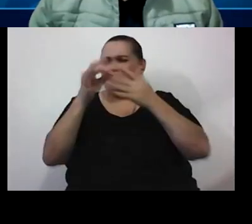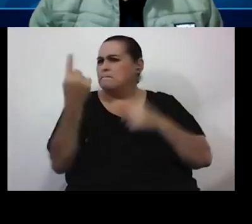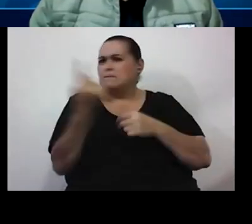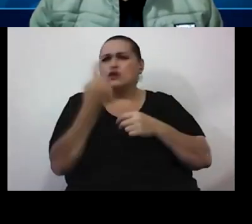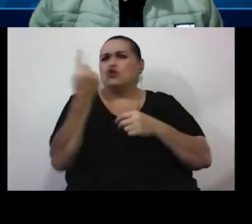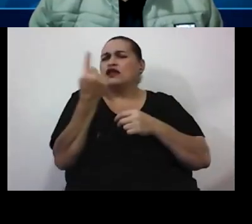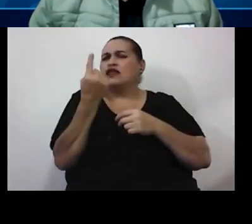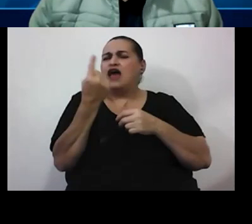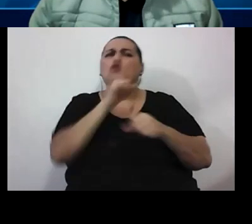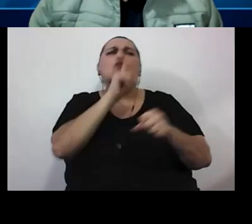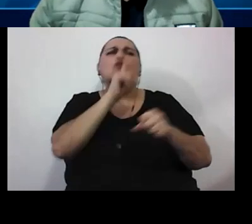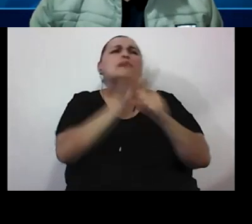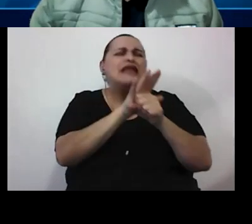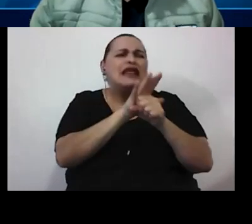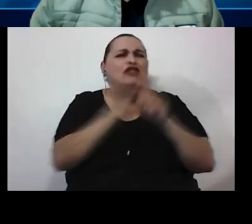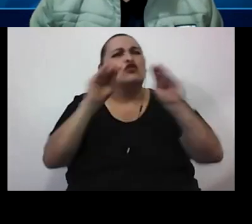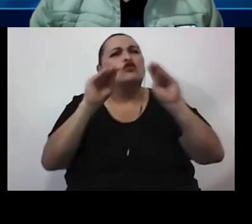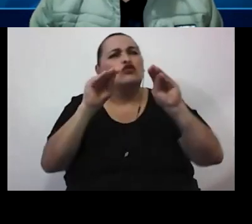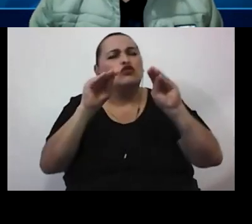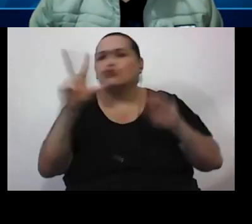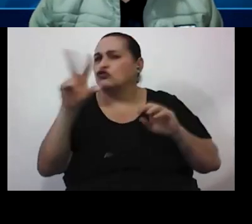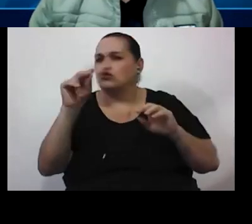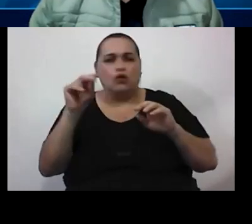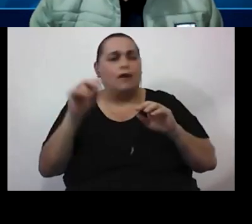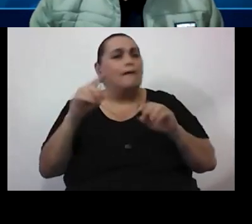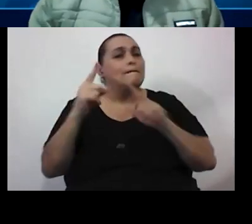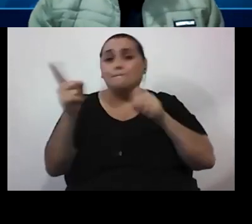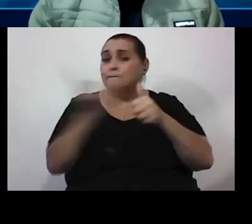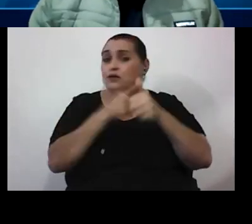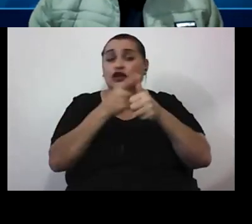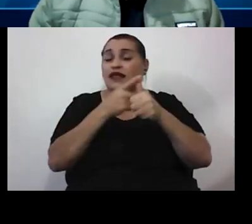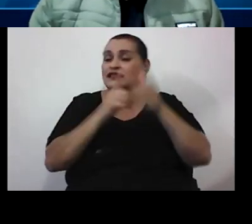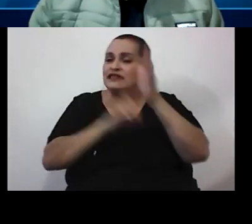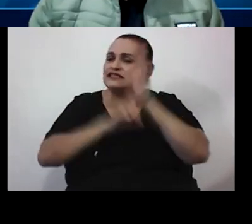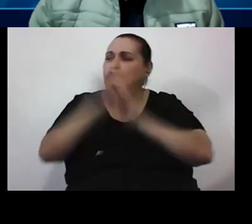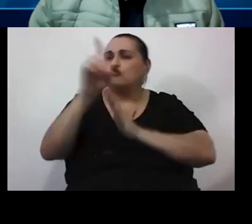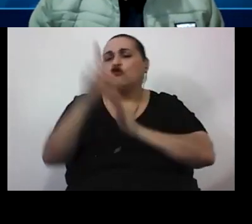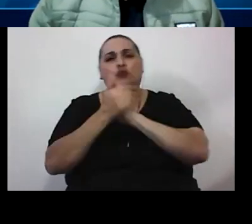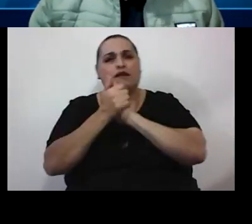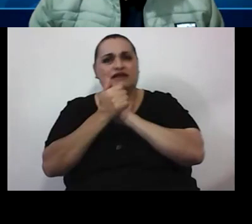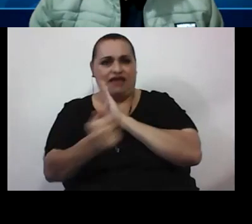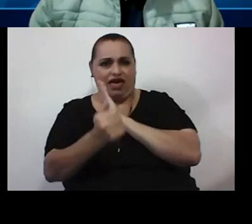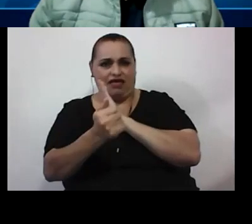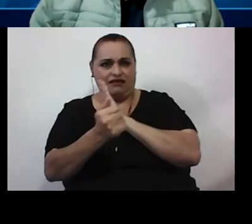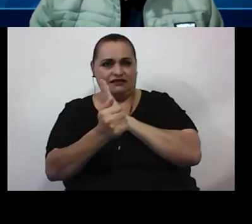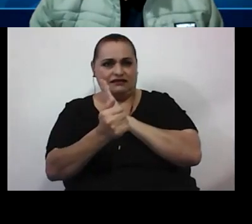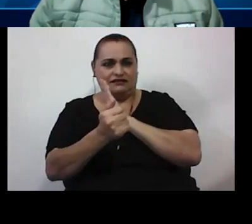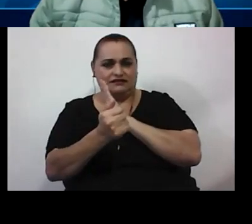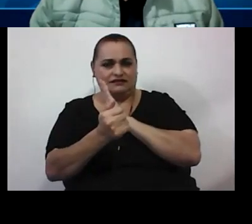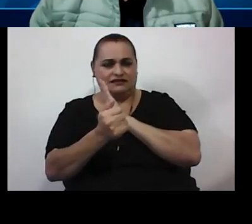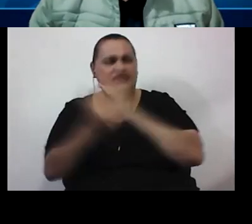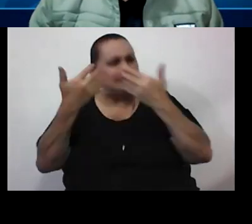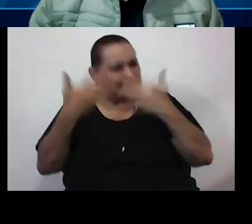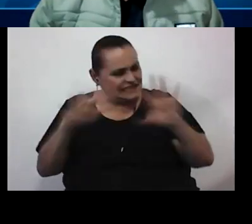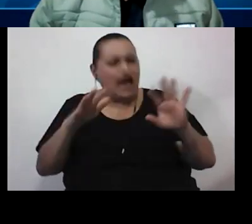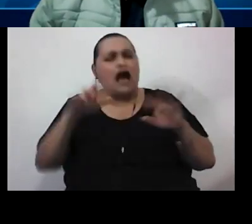didáctico. La prioridad tiene que ser el desarrollo de las habilidades. Y no estoy diciendo nada descabellado y nada que ya no esté en el Estado de